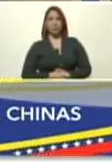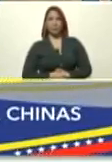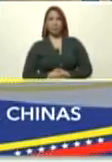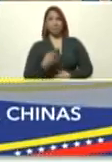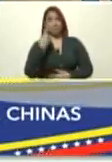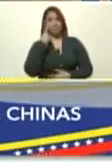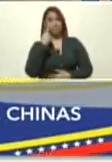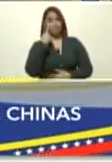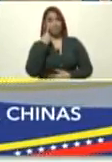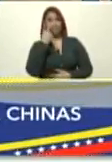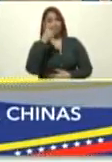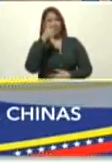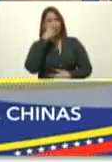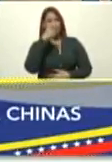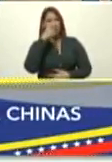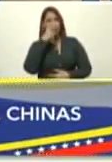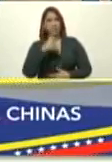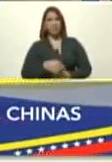Observando,